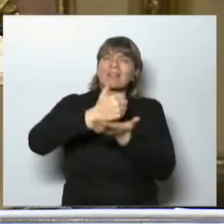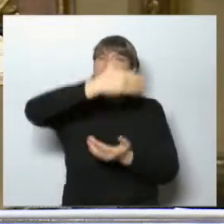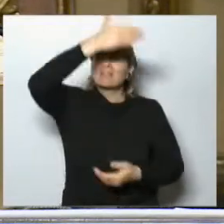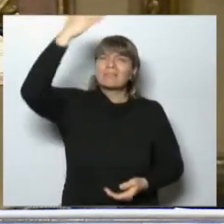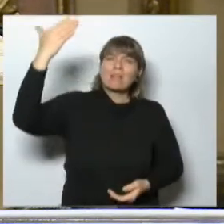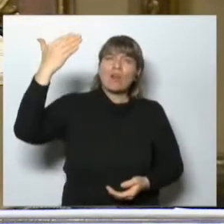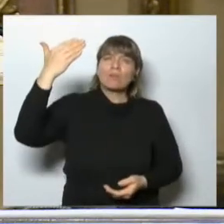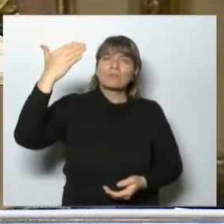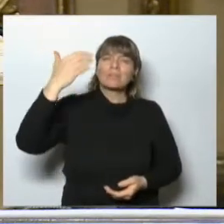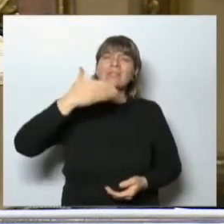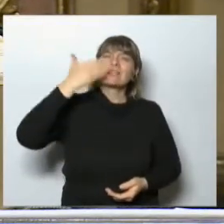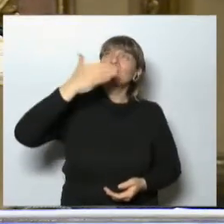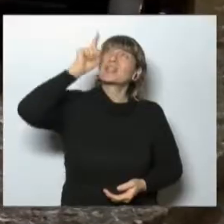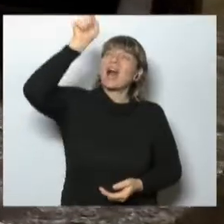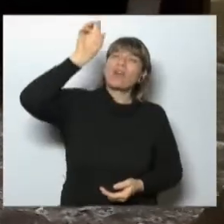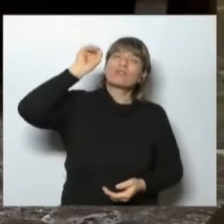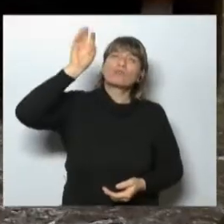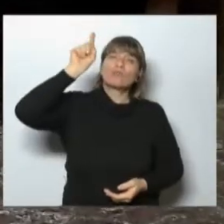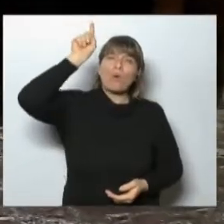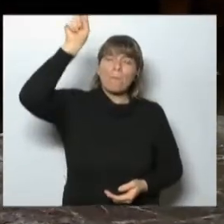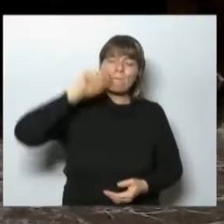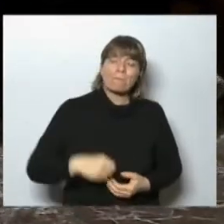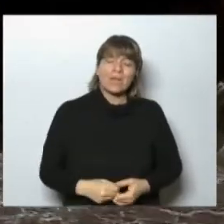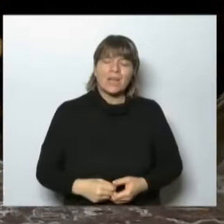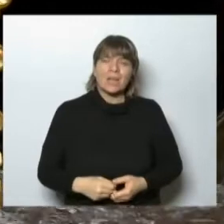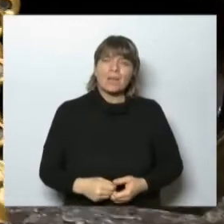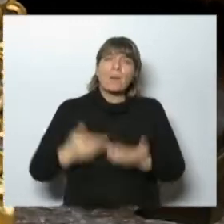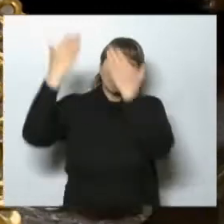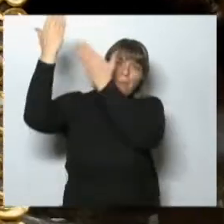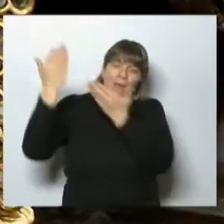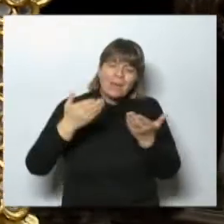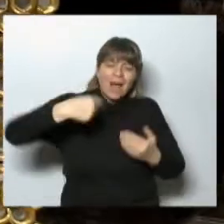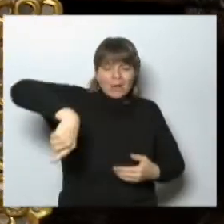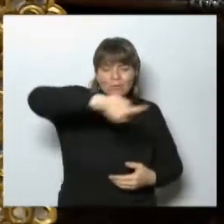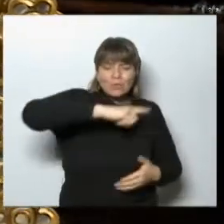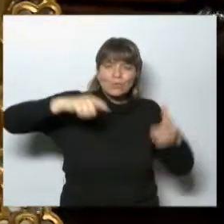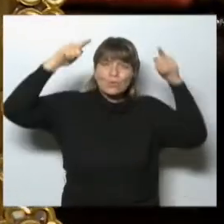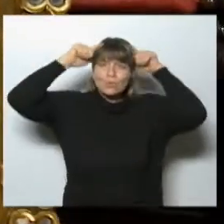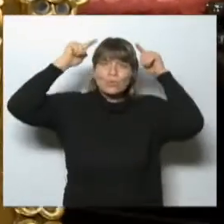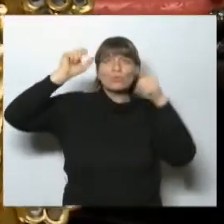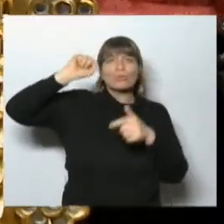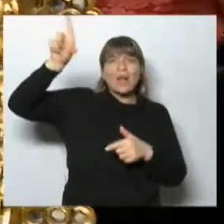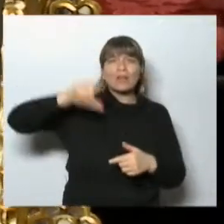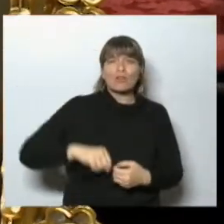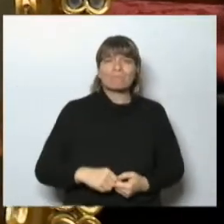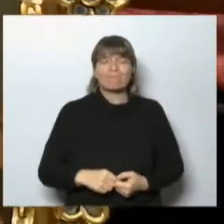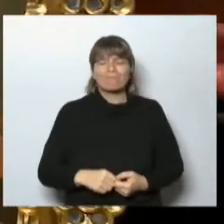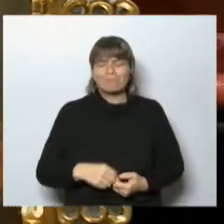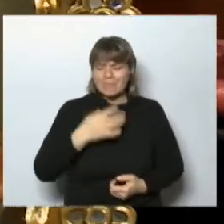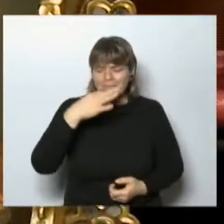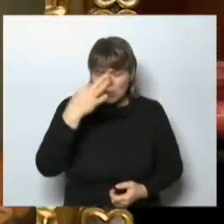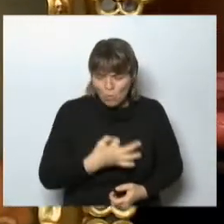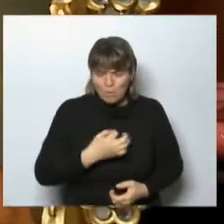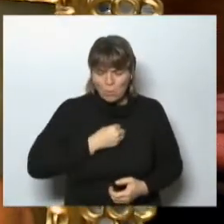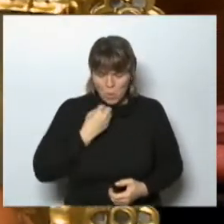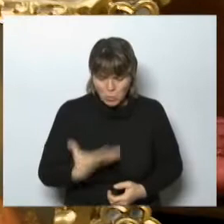en el cielo, santificado sea tu nombre. Venga a nosotros tu reino,